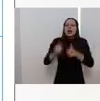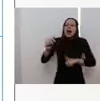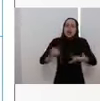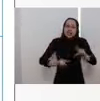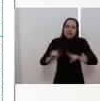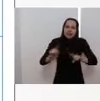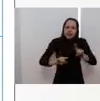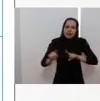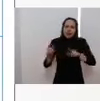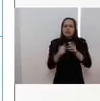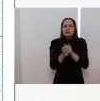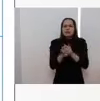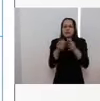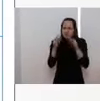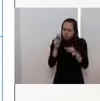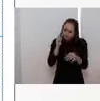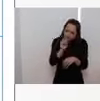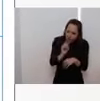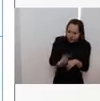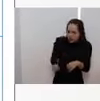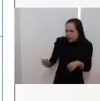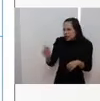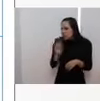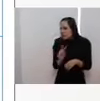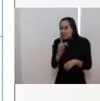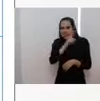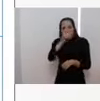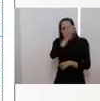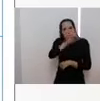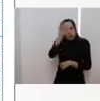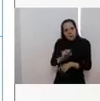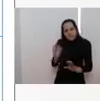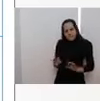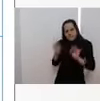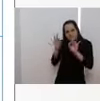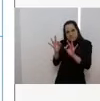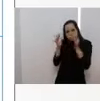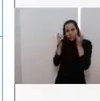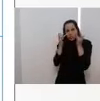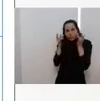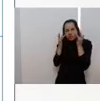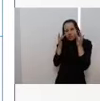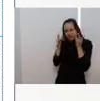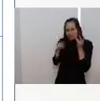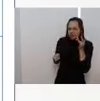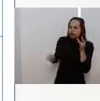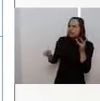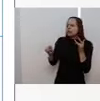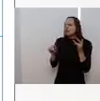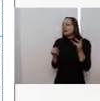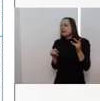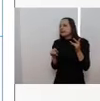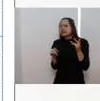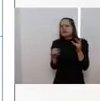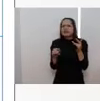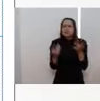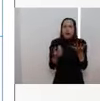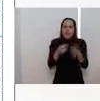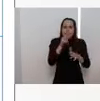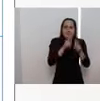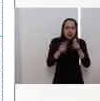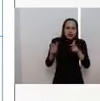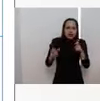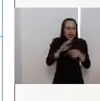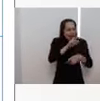estos equipos se encuentren funcionando al 100% porque tenemos que garantizar de que nuestros personal